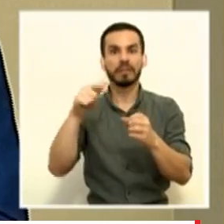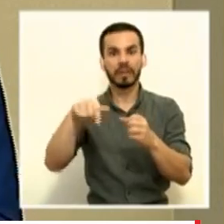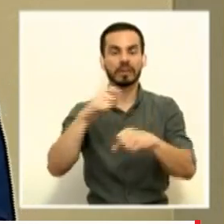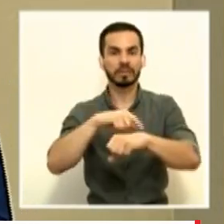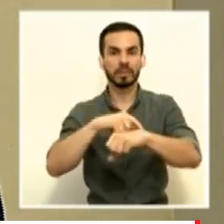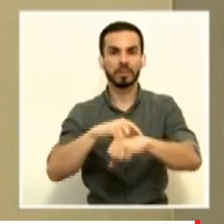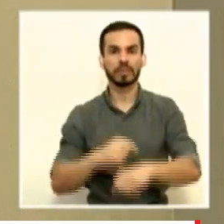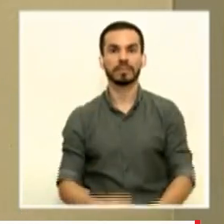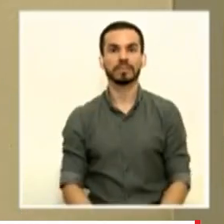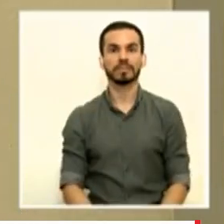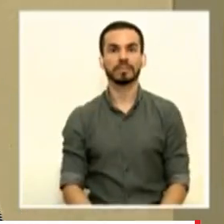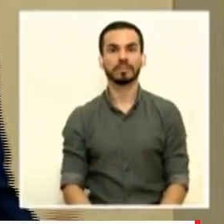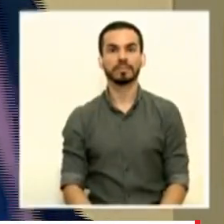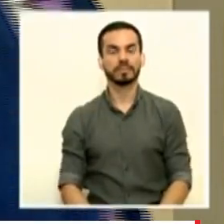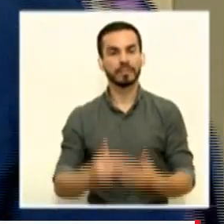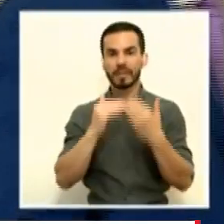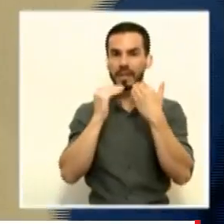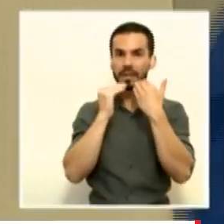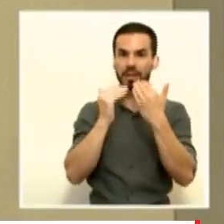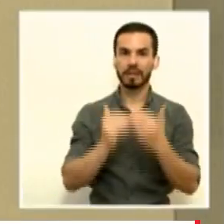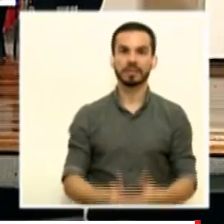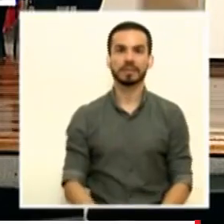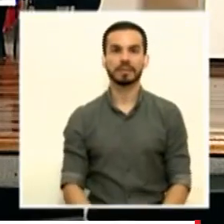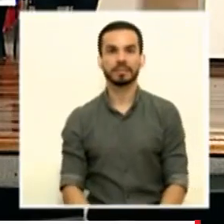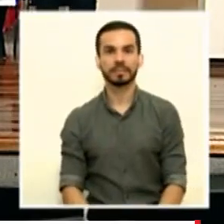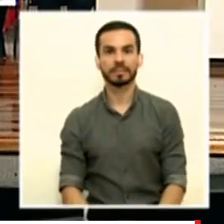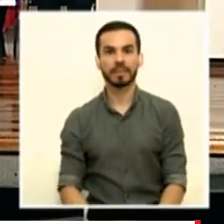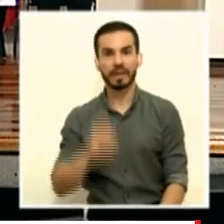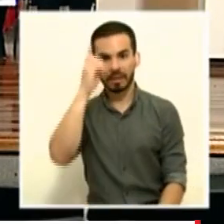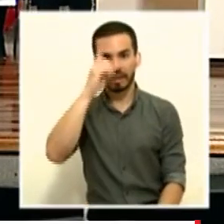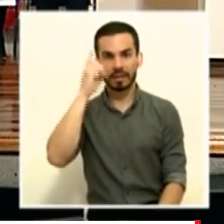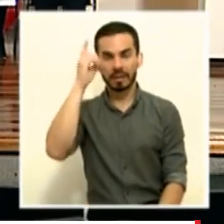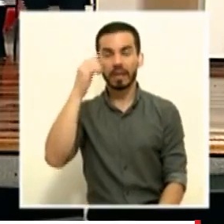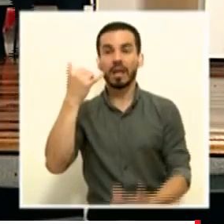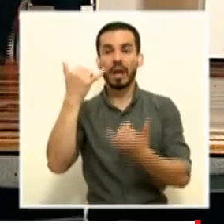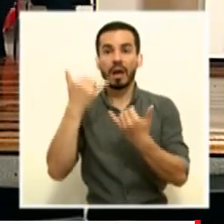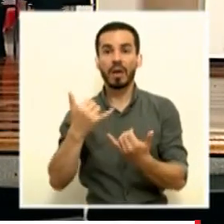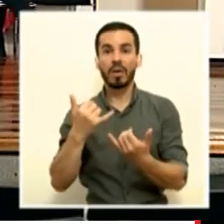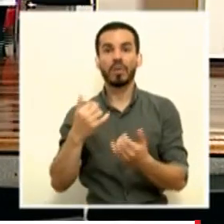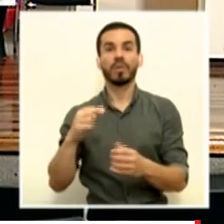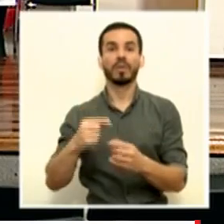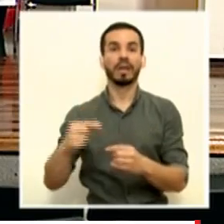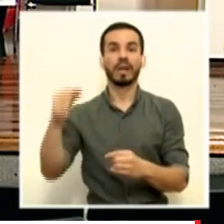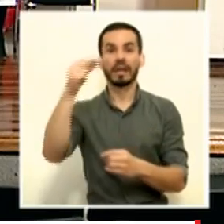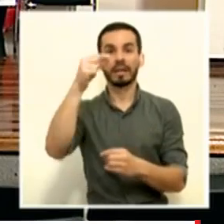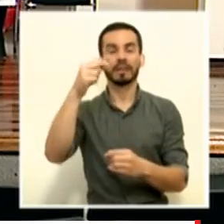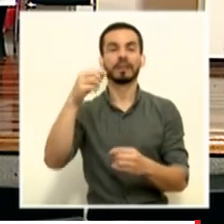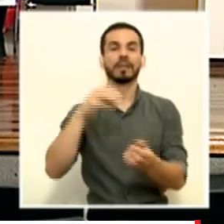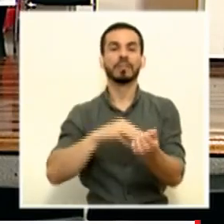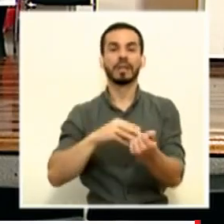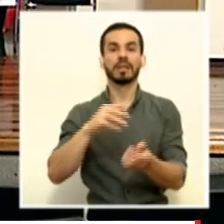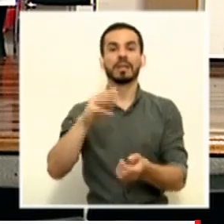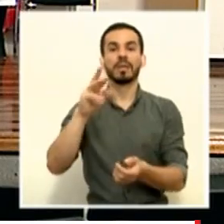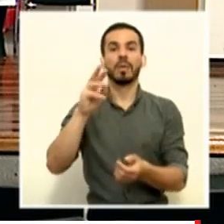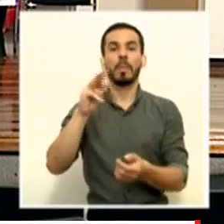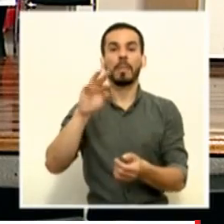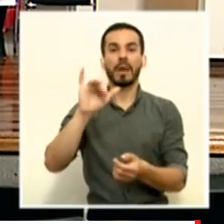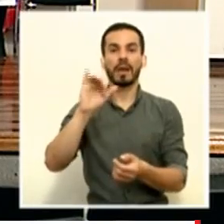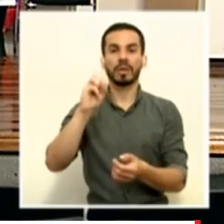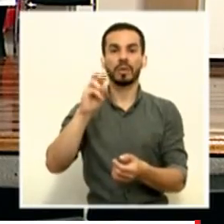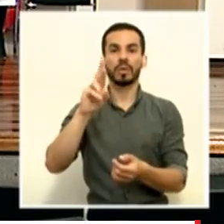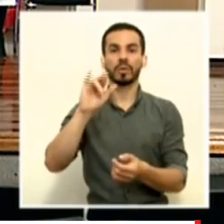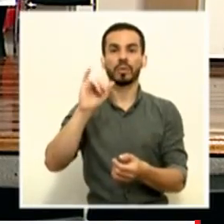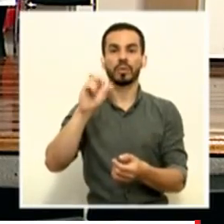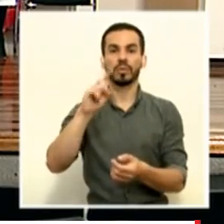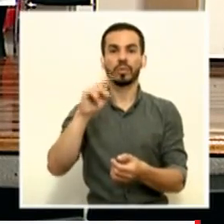este momento. Muchas gracias. Muchísimas gracias, don Daniel. Doctor Mario Ruiz, gerente médico de la Caja Costarricense de Seguro